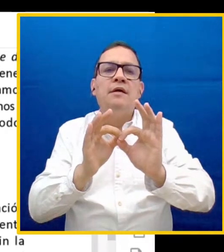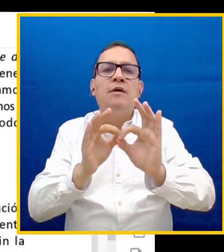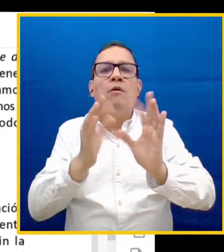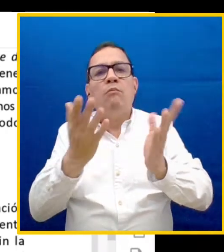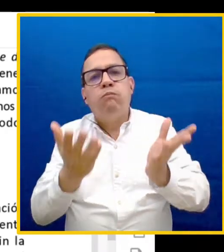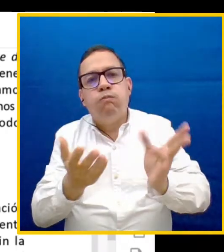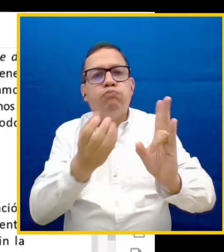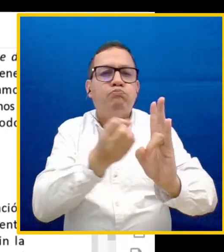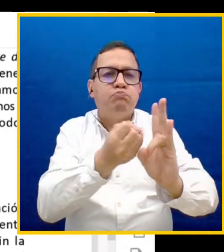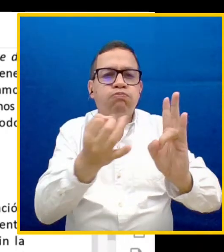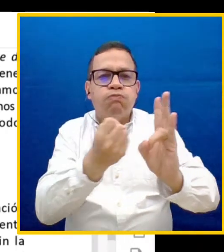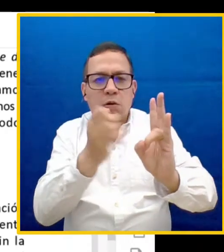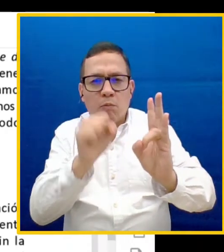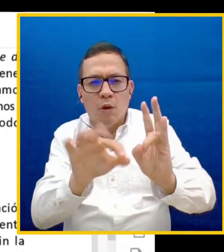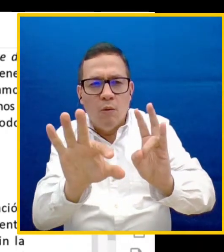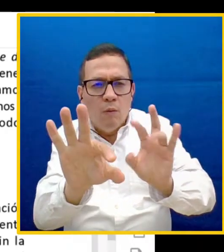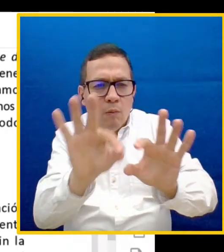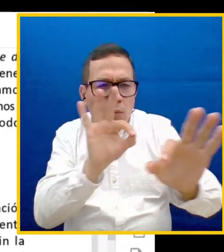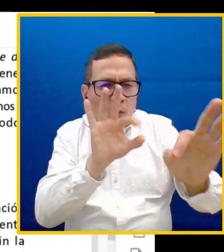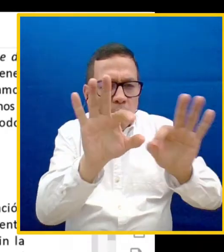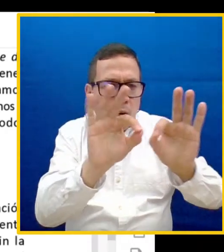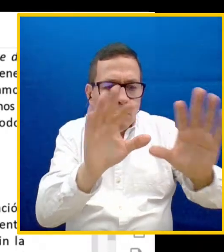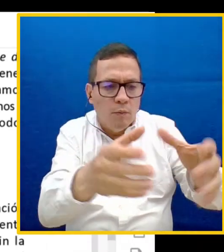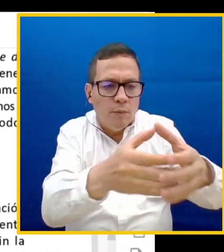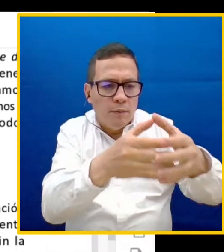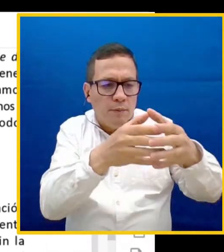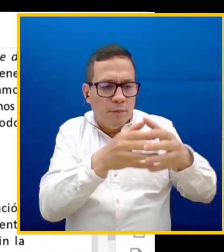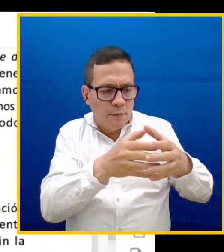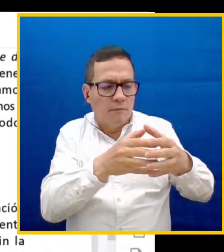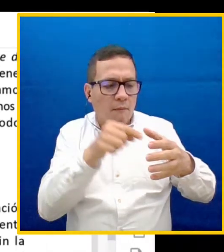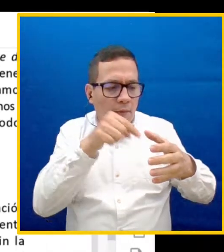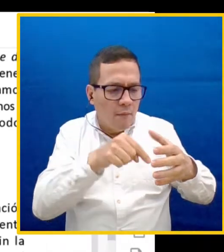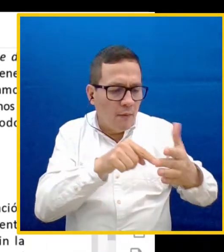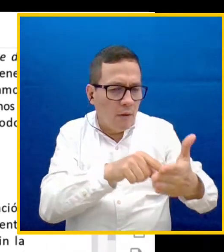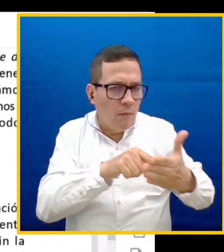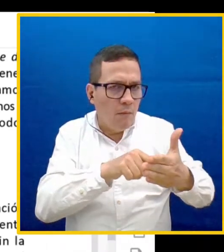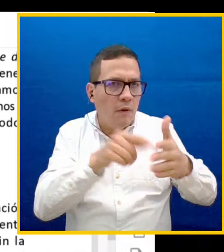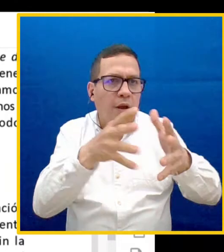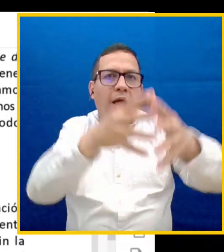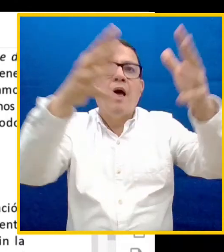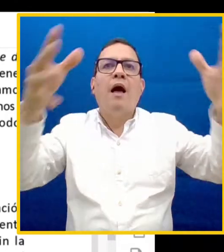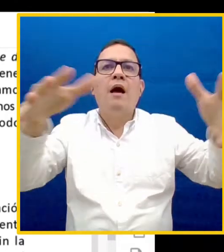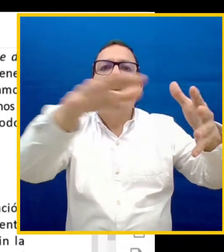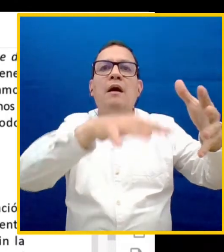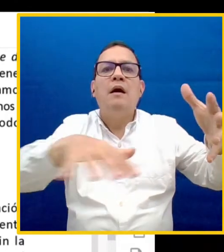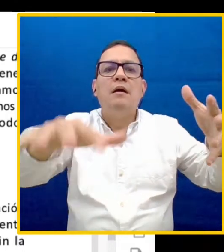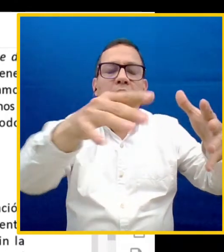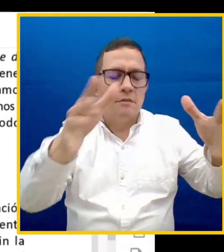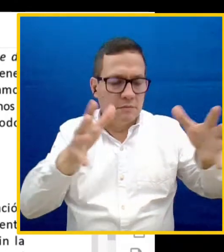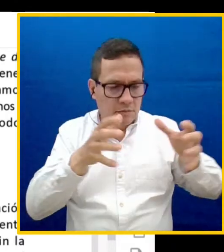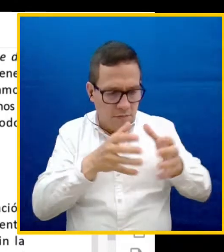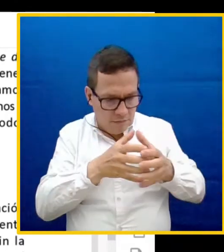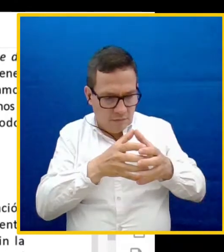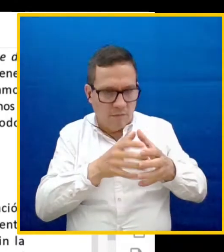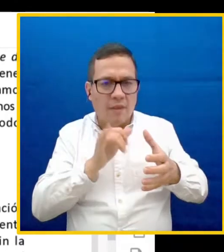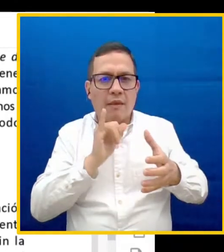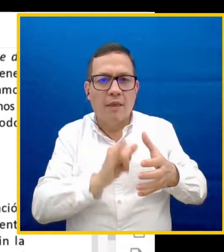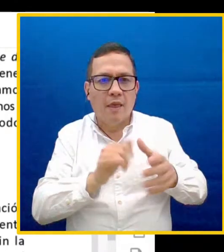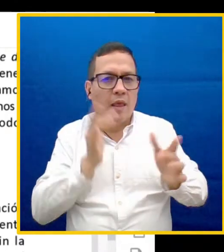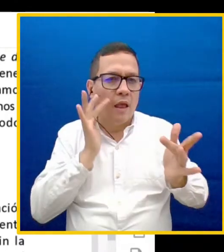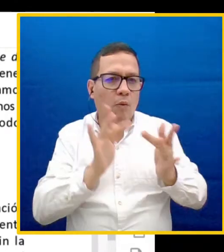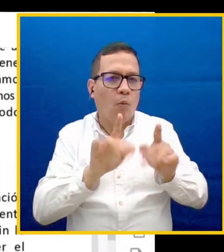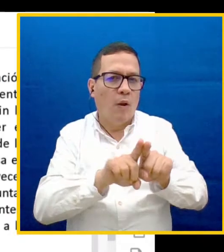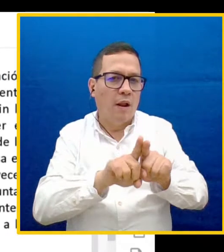de casos, muestras, para dar cuenta de universos más extensos, característica principal de la estadística.